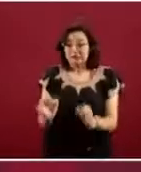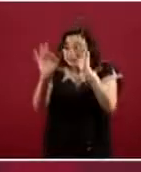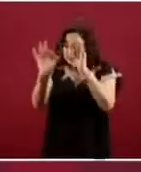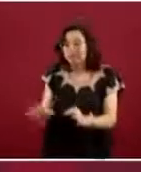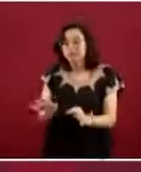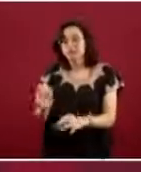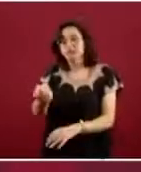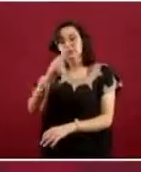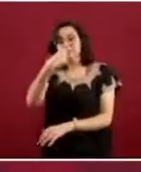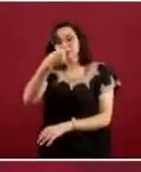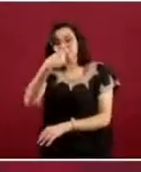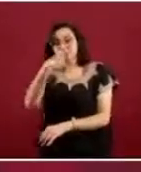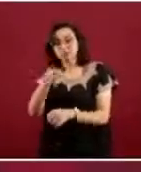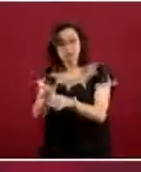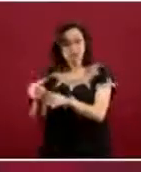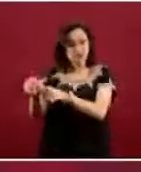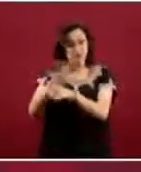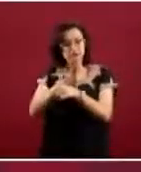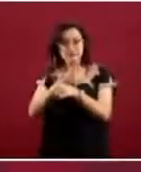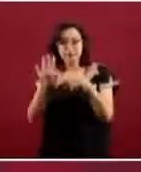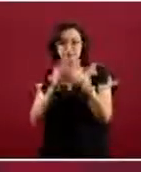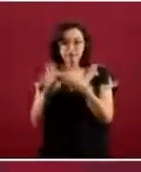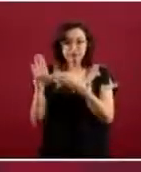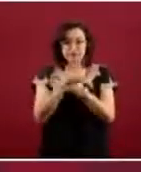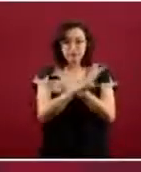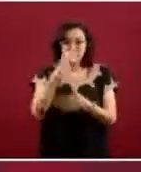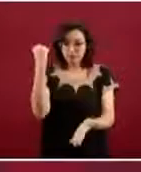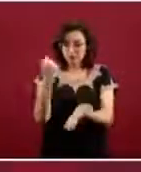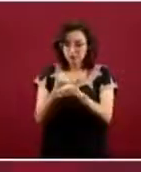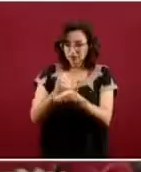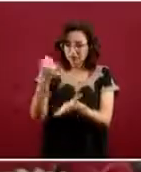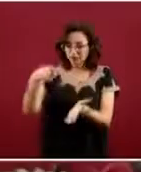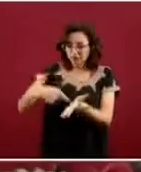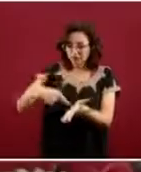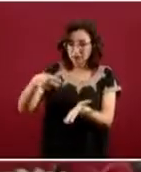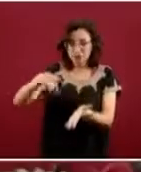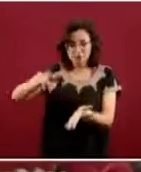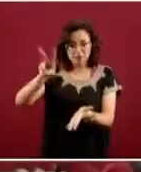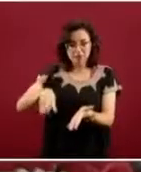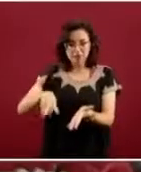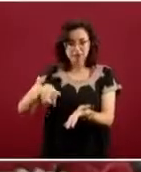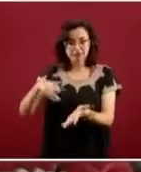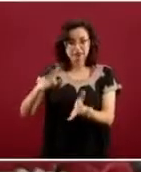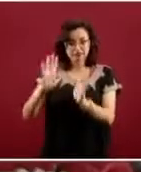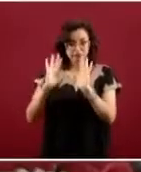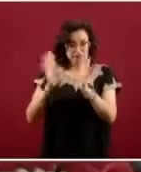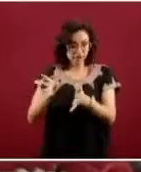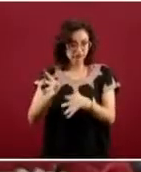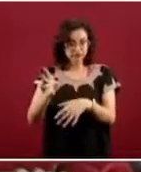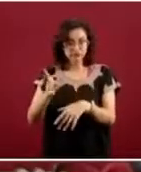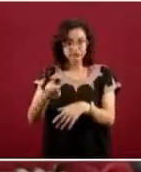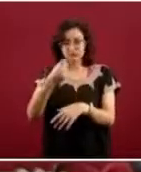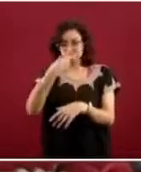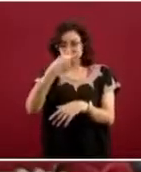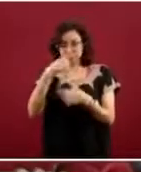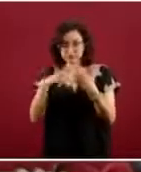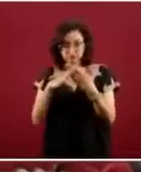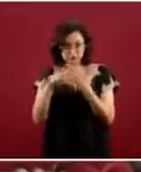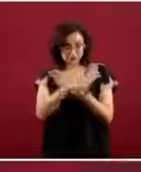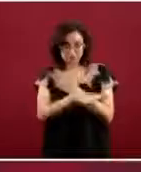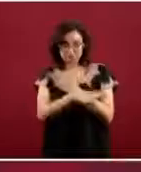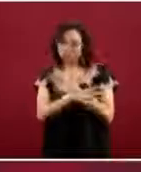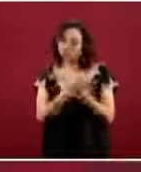tratamiento actualmente validado por la evidencia científica ni con registro sanitario para tratar